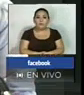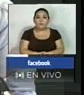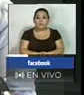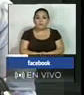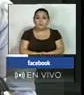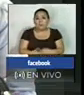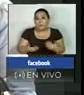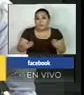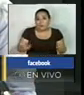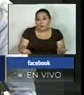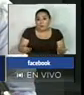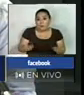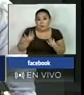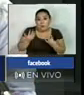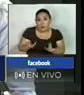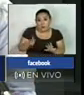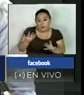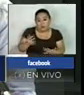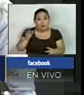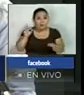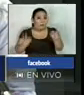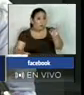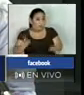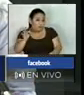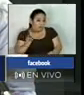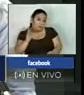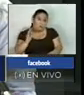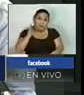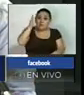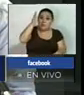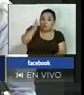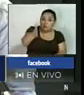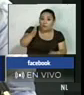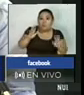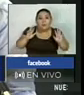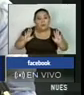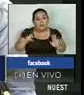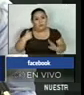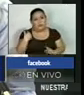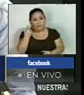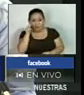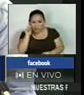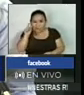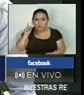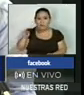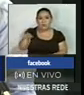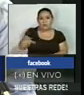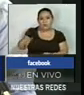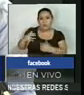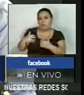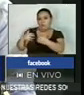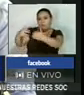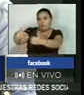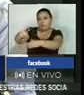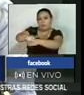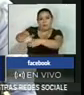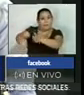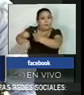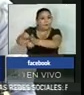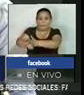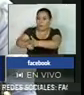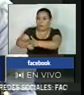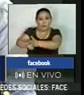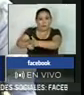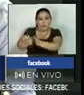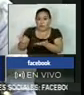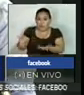Lo que queda, pues, es esperar que se haga justicia tarde o temprano, porque lo que hemos visto en la Asamblea Legislativa definitivamente dista